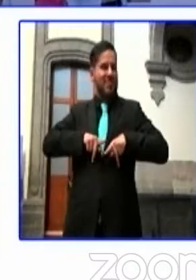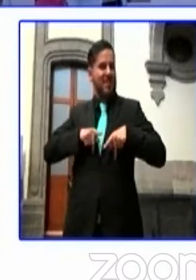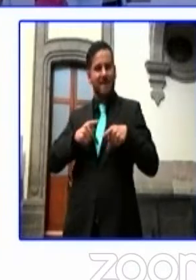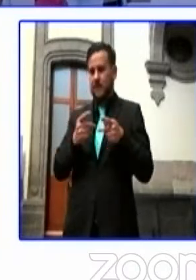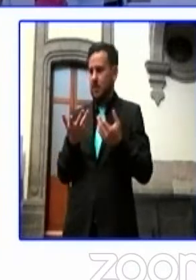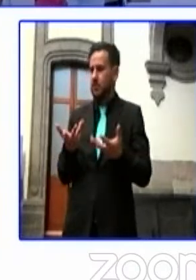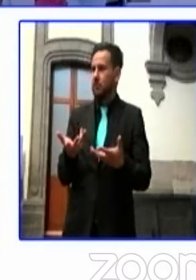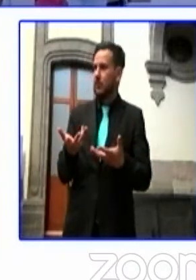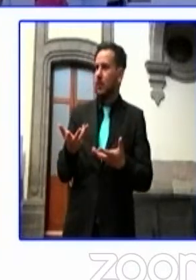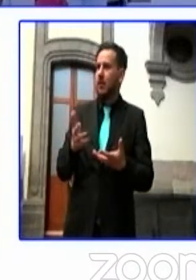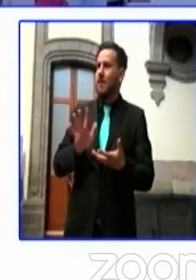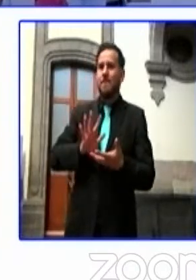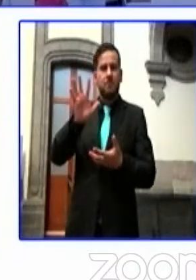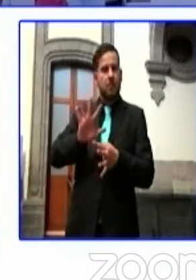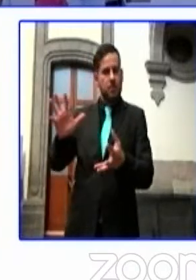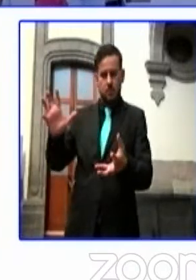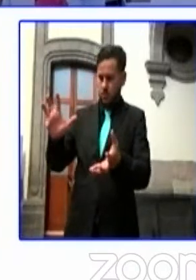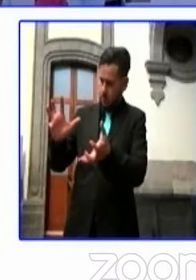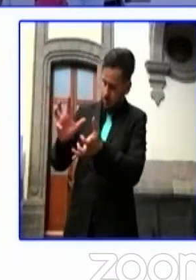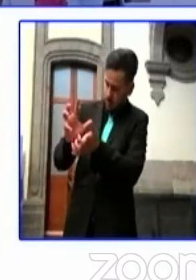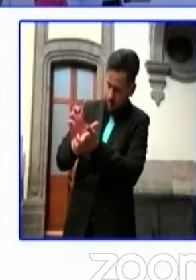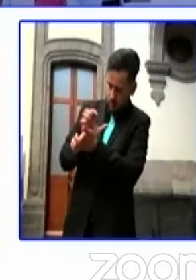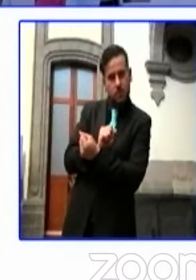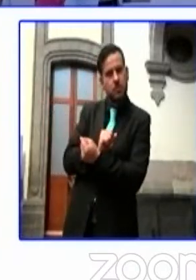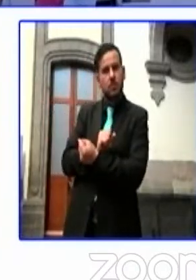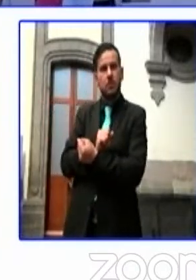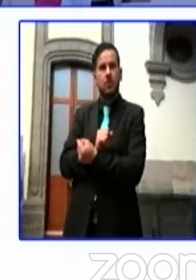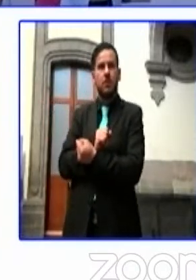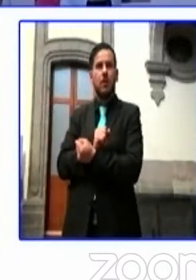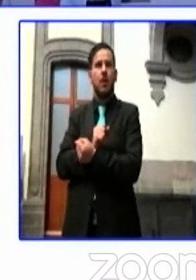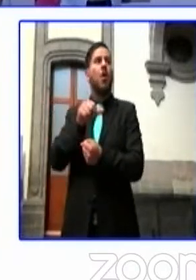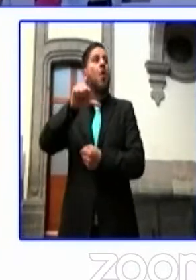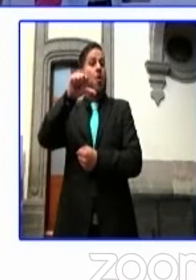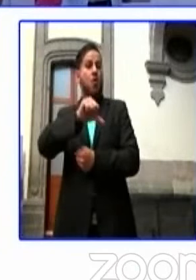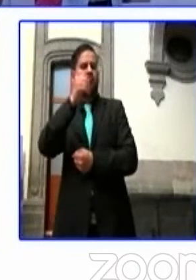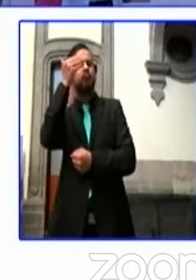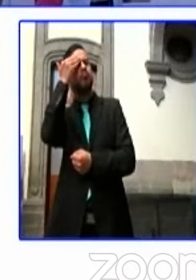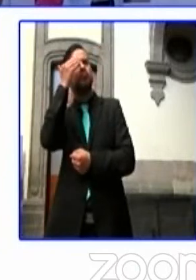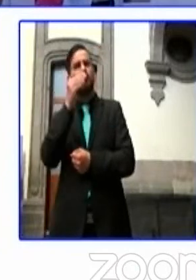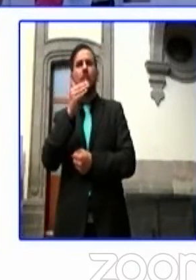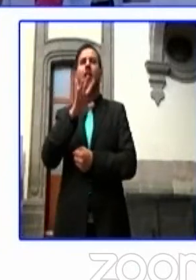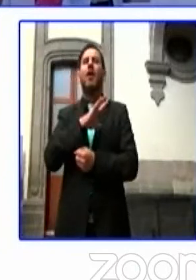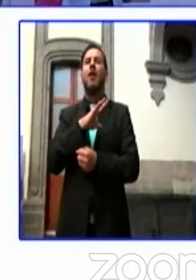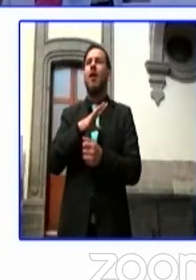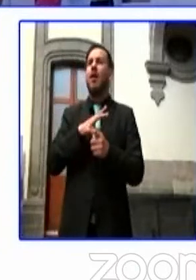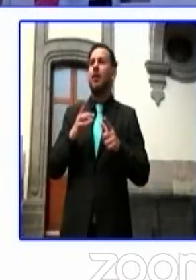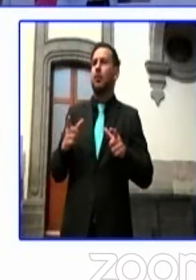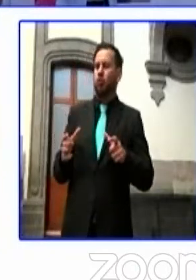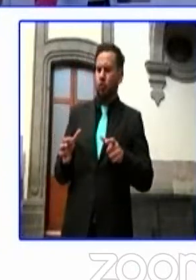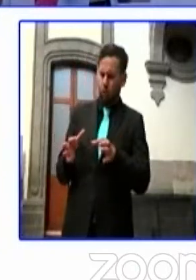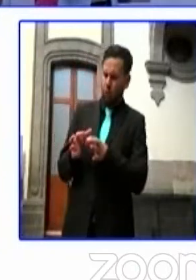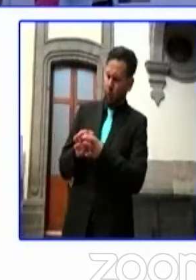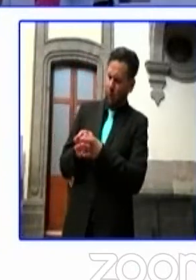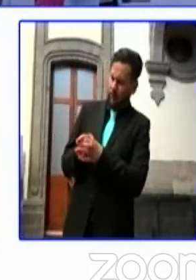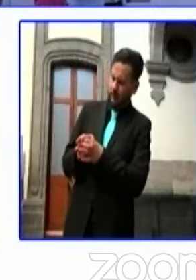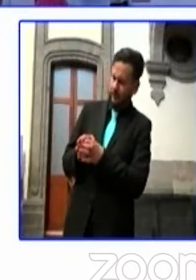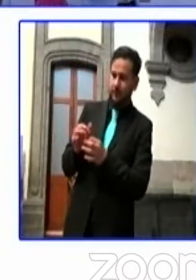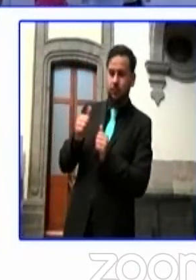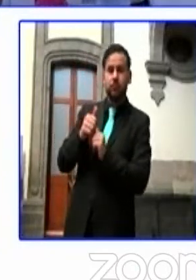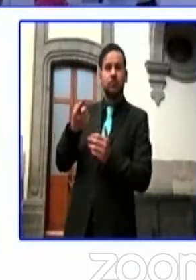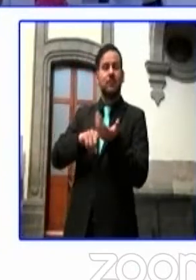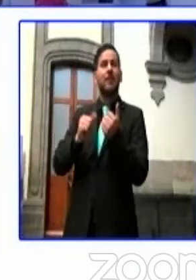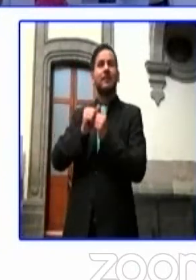punto prácticamente de la extinción. Hoy sabemos que es una pequeña oficina de discapacidad dentro de la Secretaría del